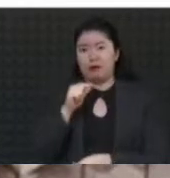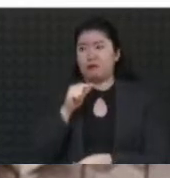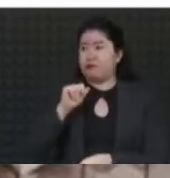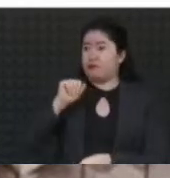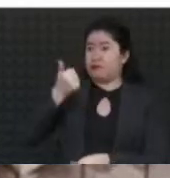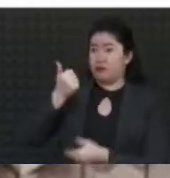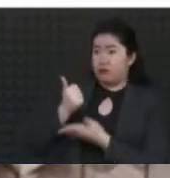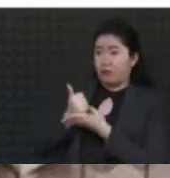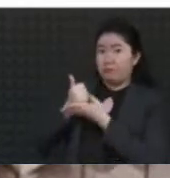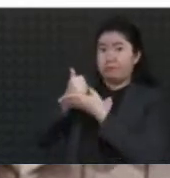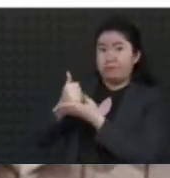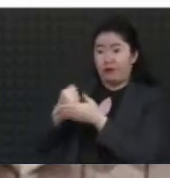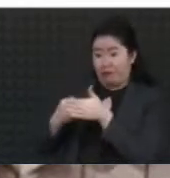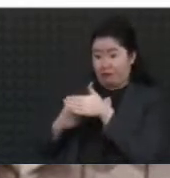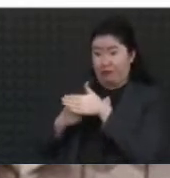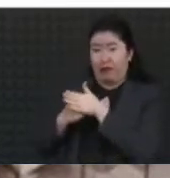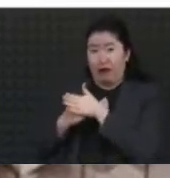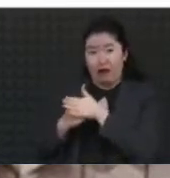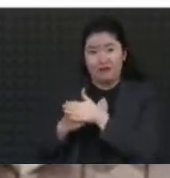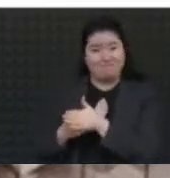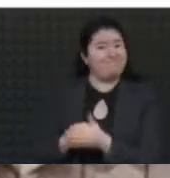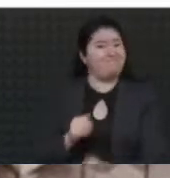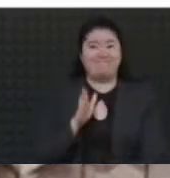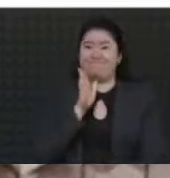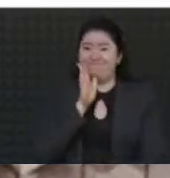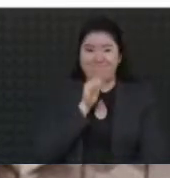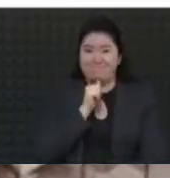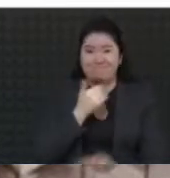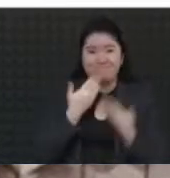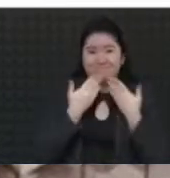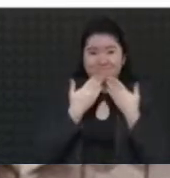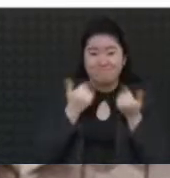esfuerzos. Y esto es lo que el Comité Técnico Asesor